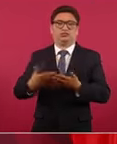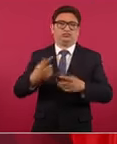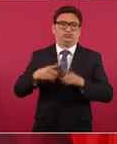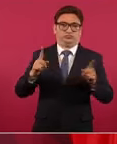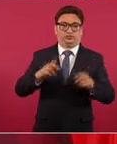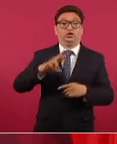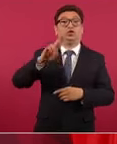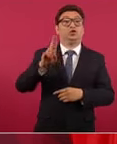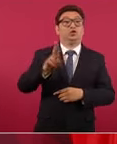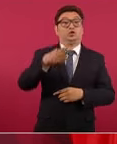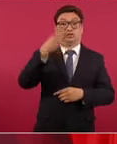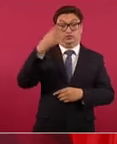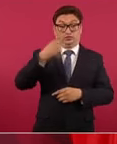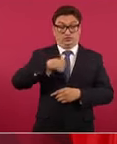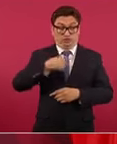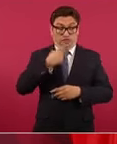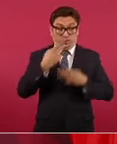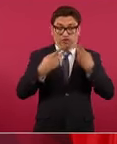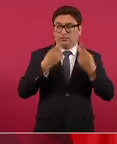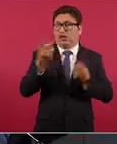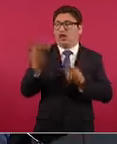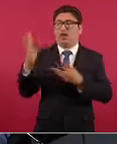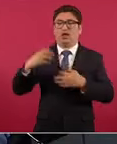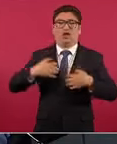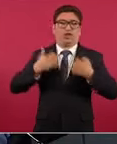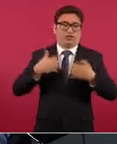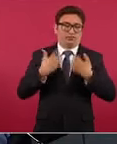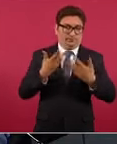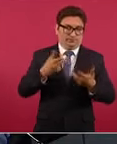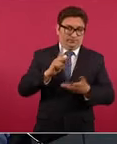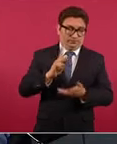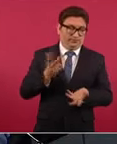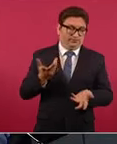porque se enojan mucho pero este